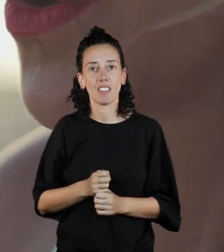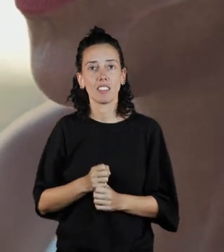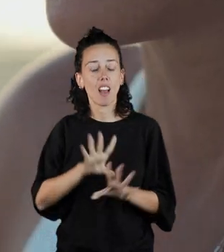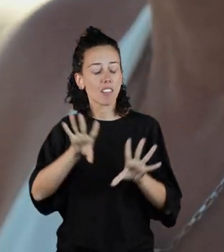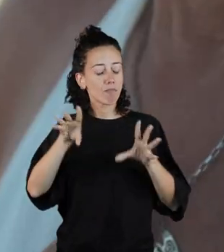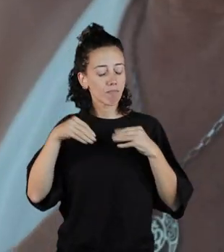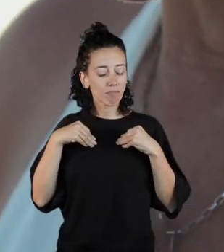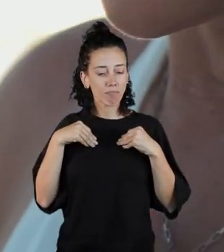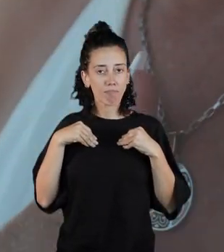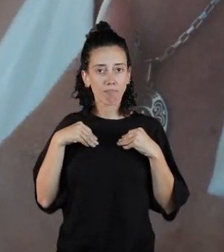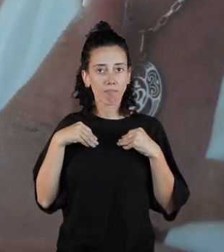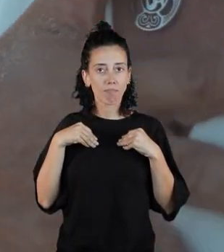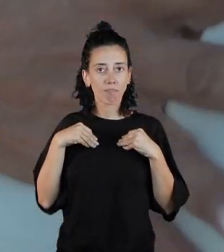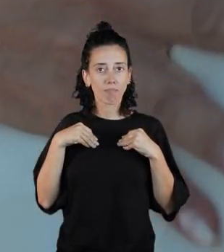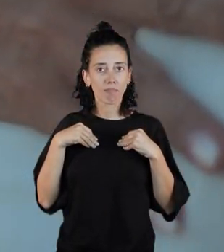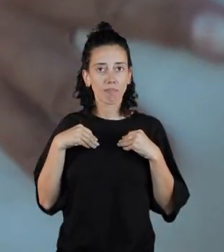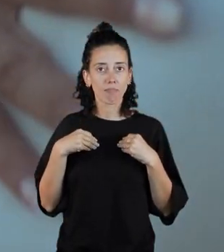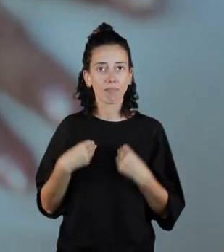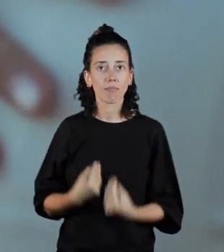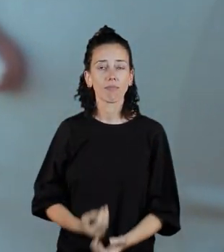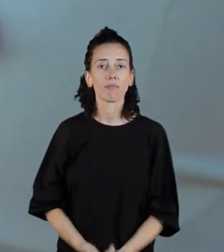Y acepté.